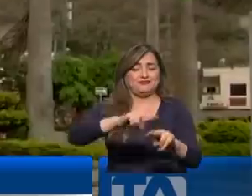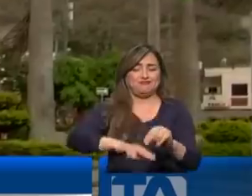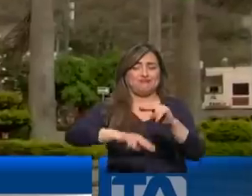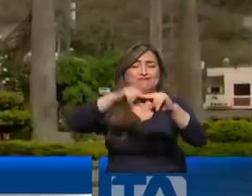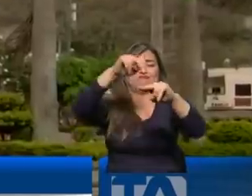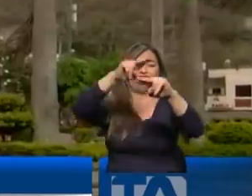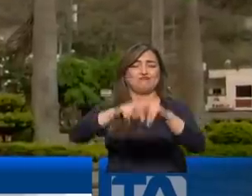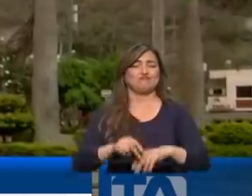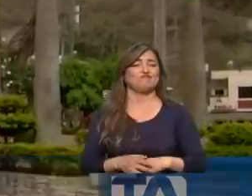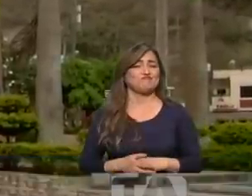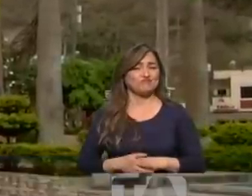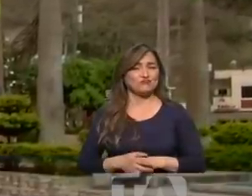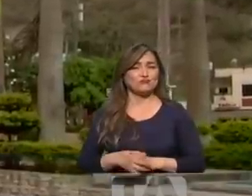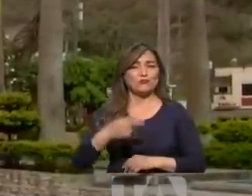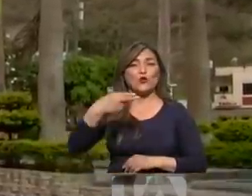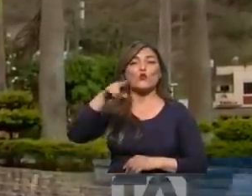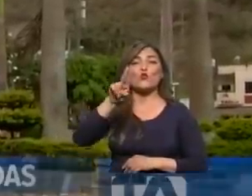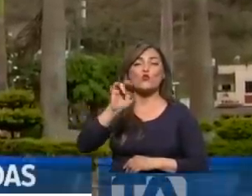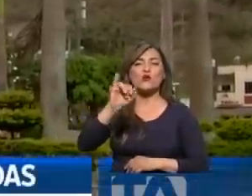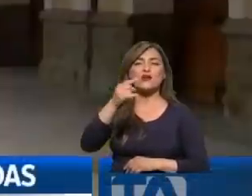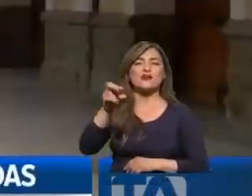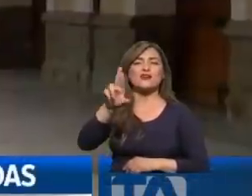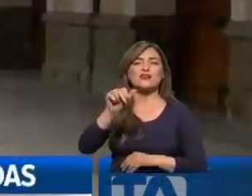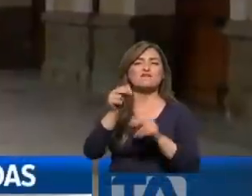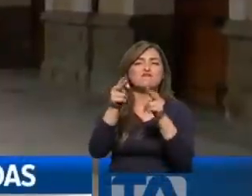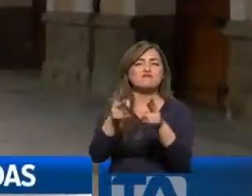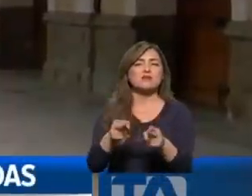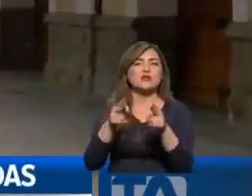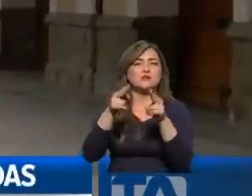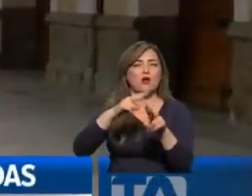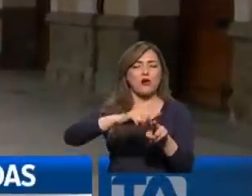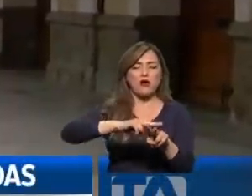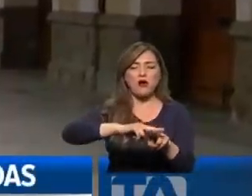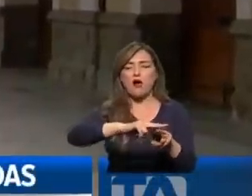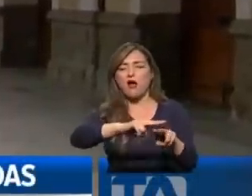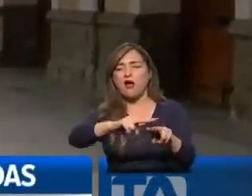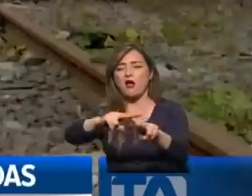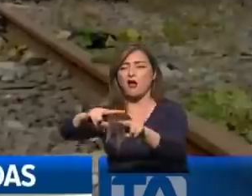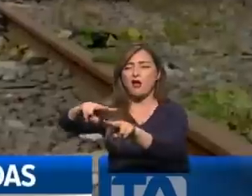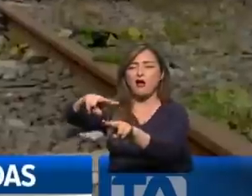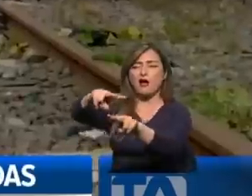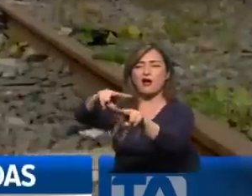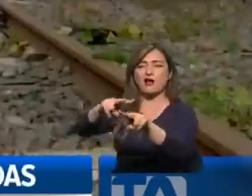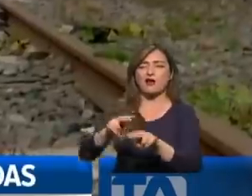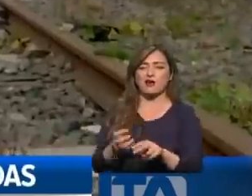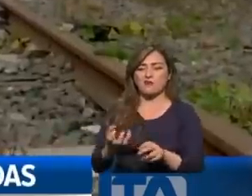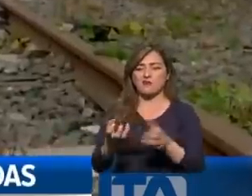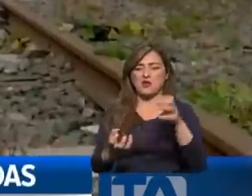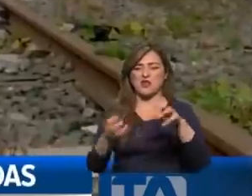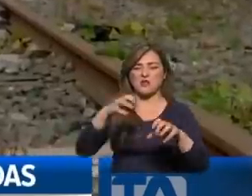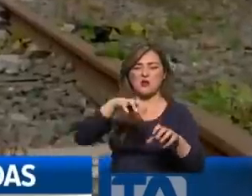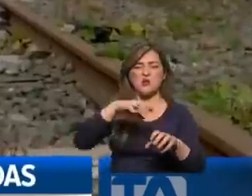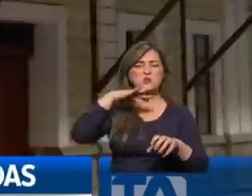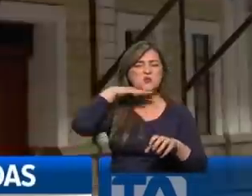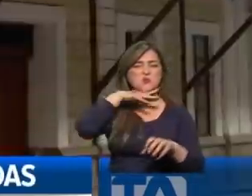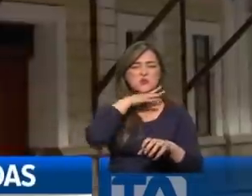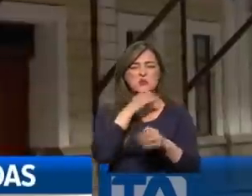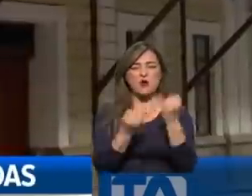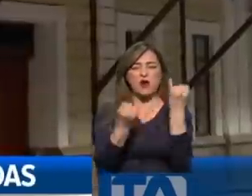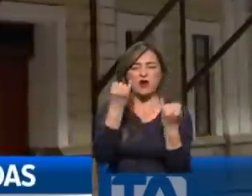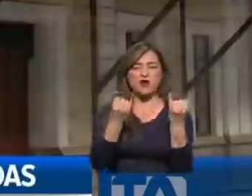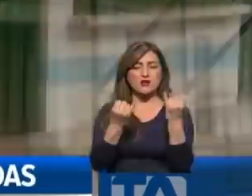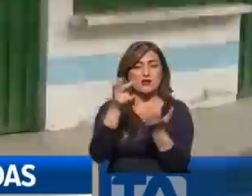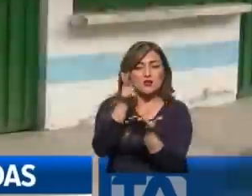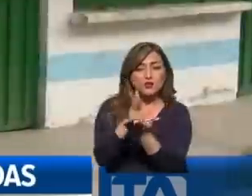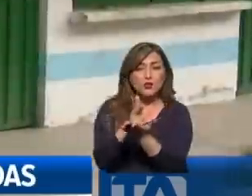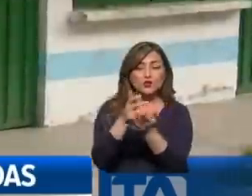construcciones. En Huigra el panorama se repite. Tramos de líneas férreas quedan ya enterradas entre piedra, polvo y maleza, mientras la